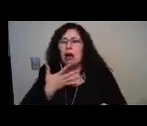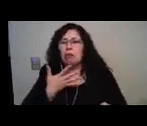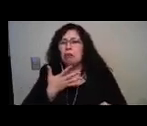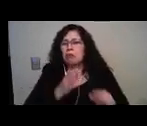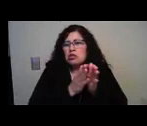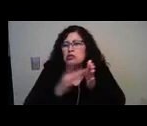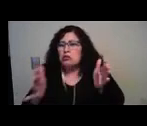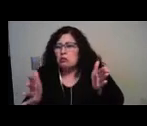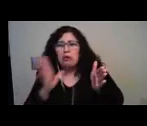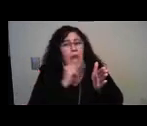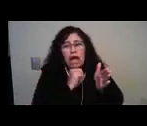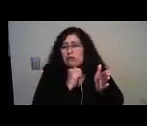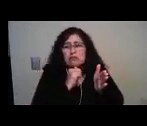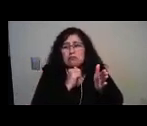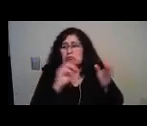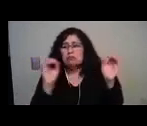¿ya? Pero